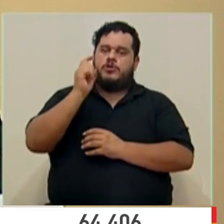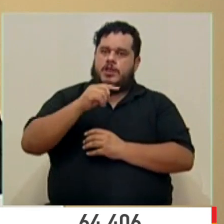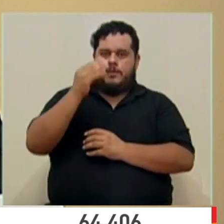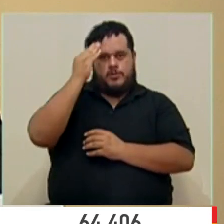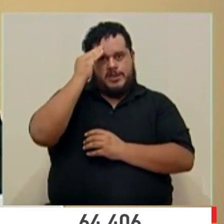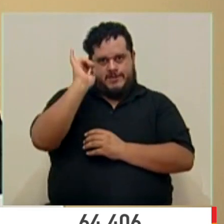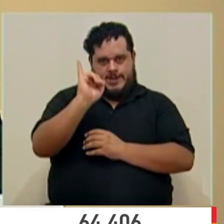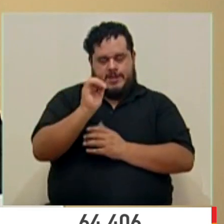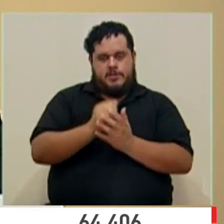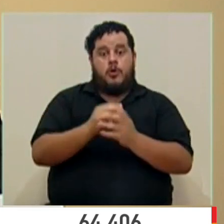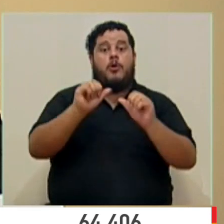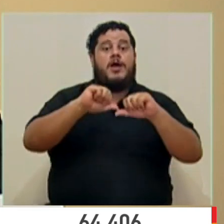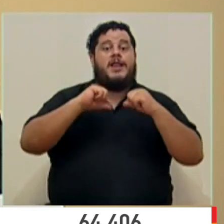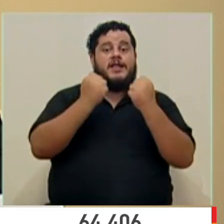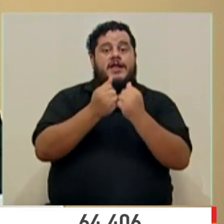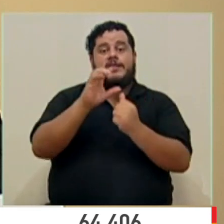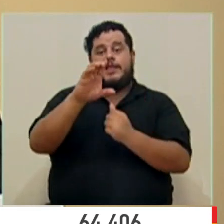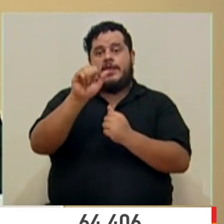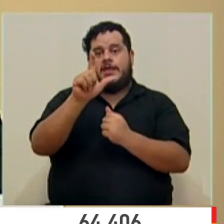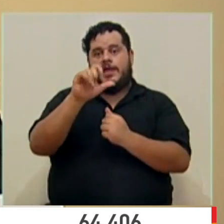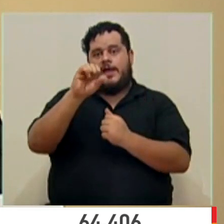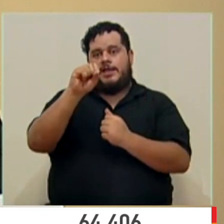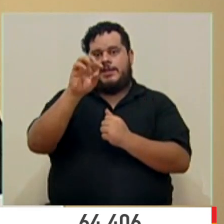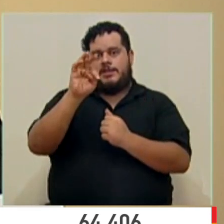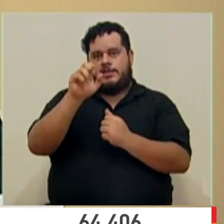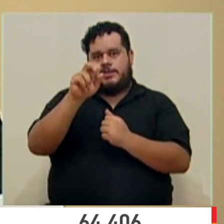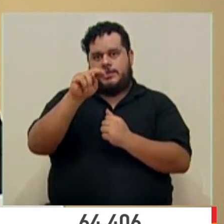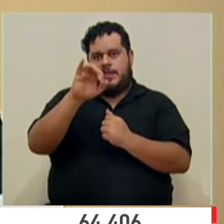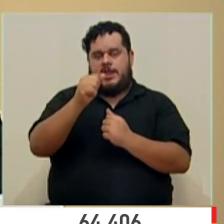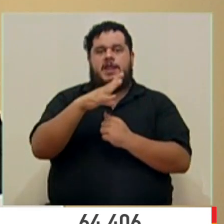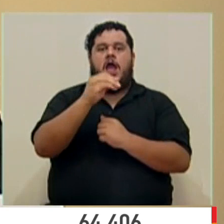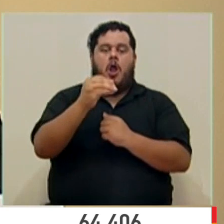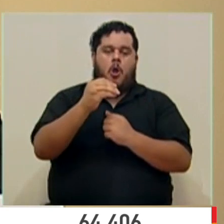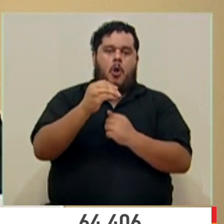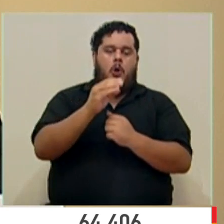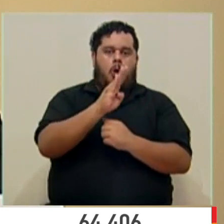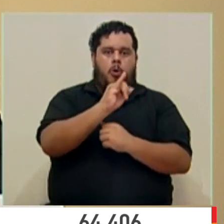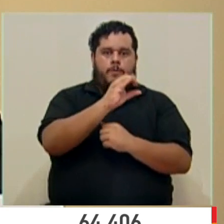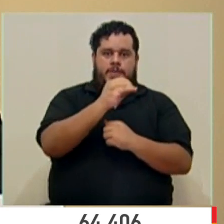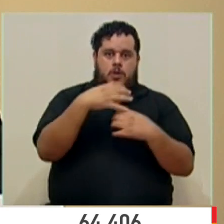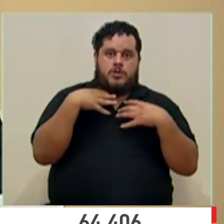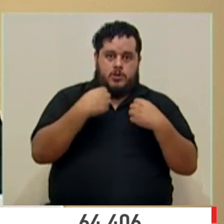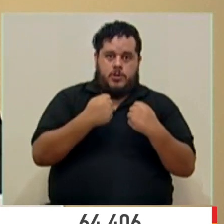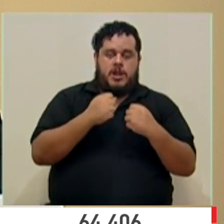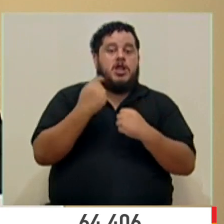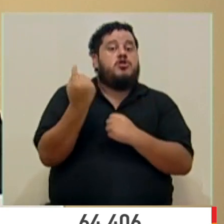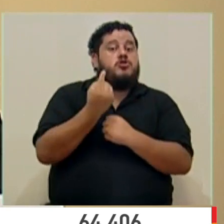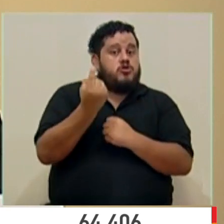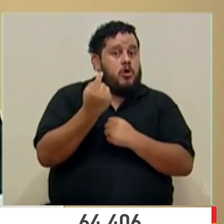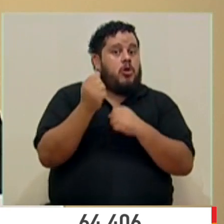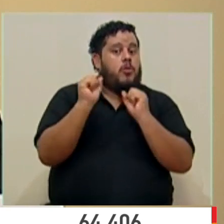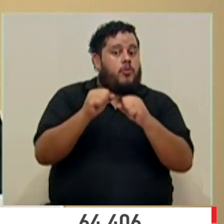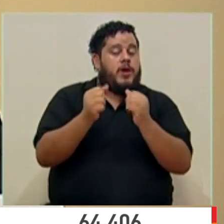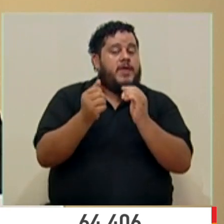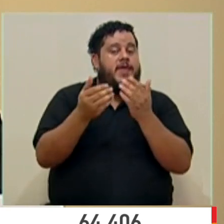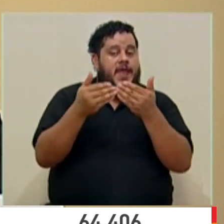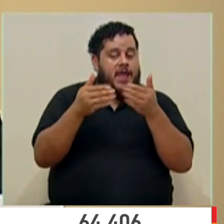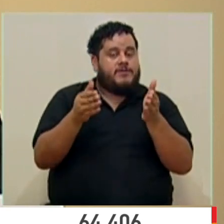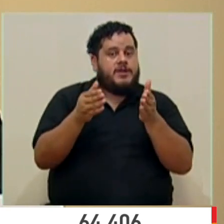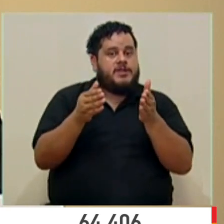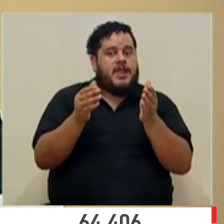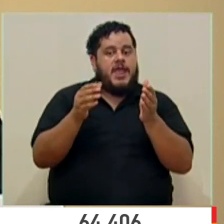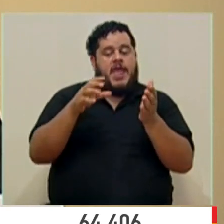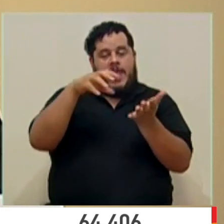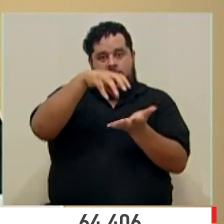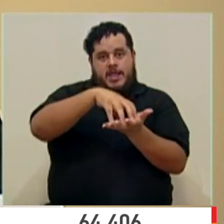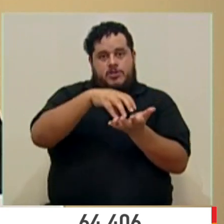Las áreas de calistenia biosaludables, como lo ha descrito la ministra, solo podrían habilitarse en cantones con alerta